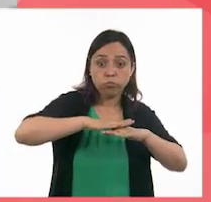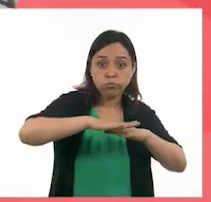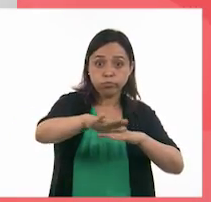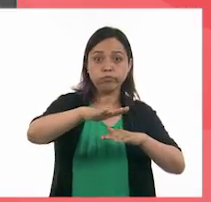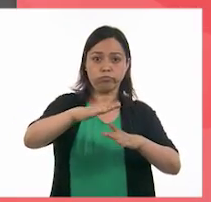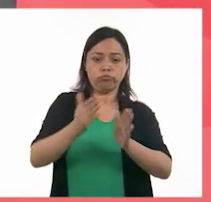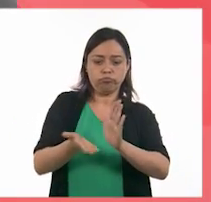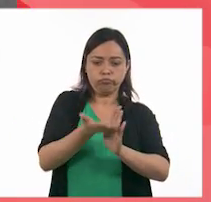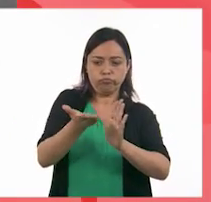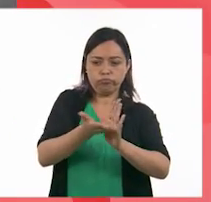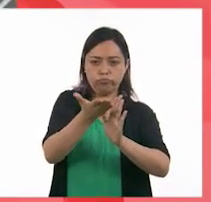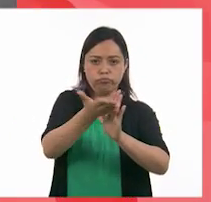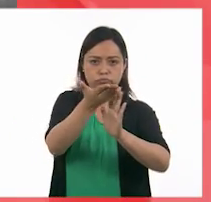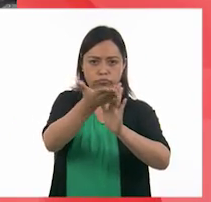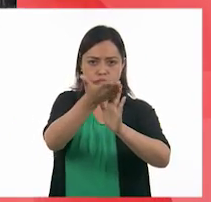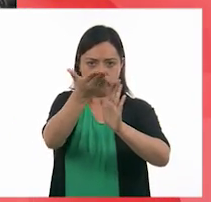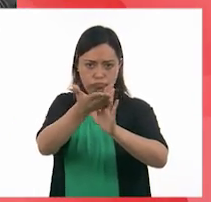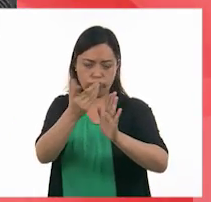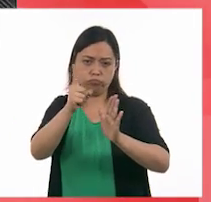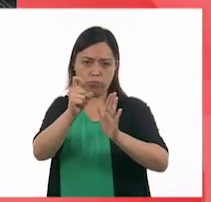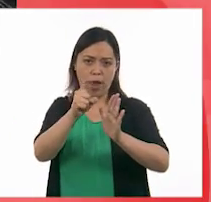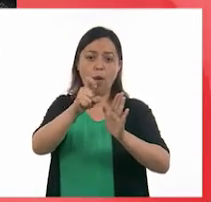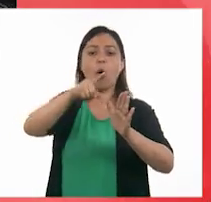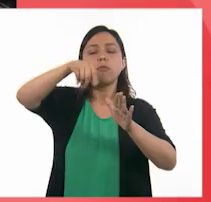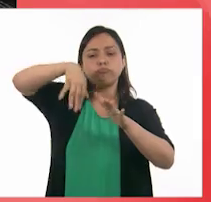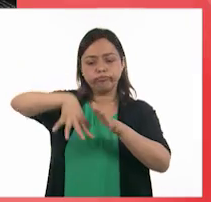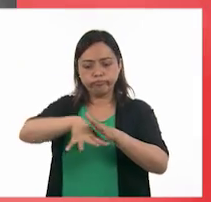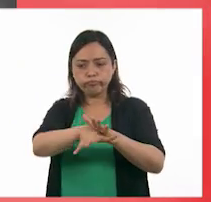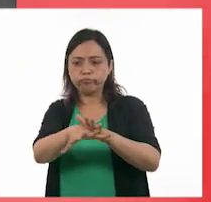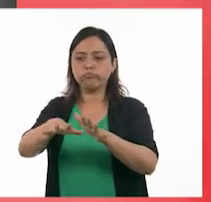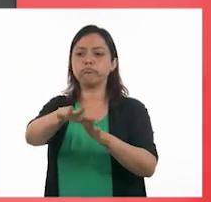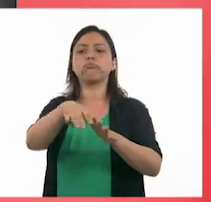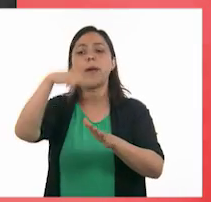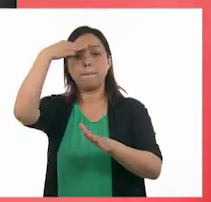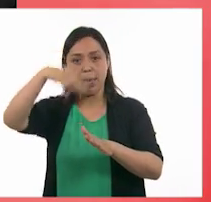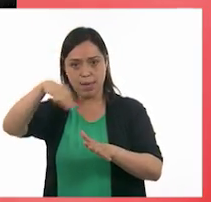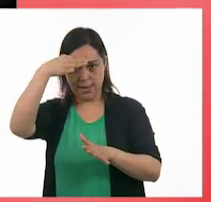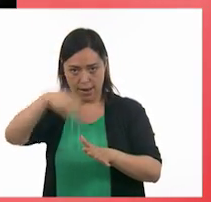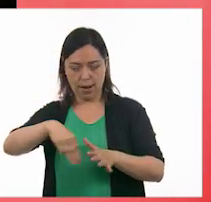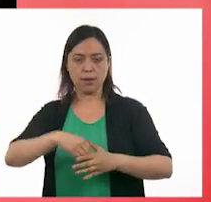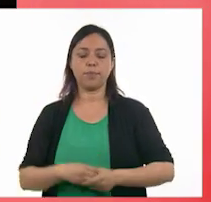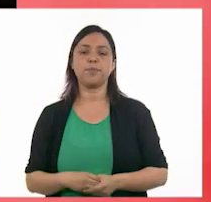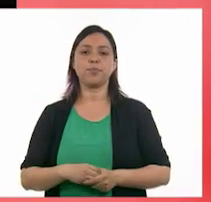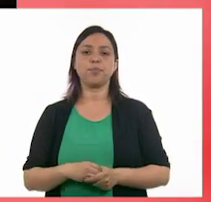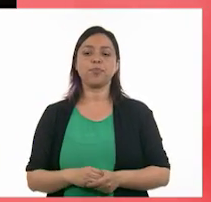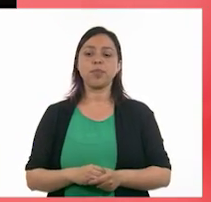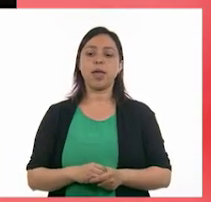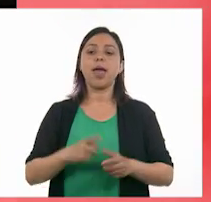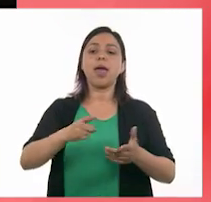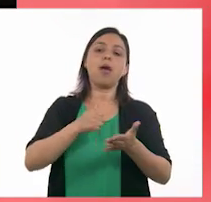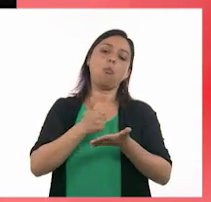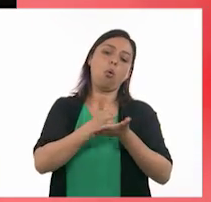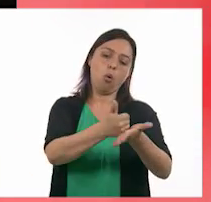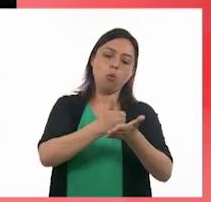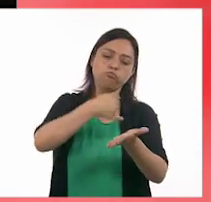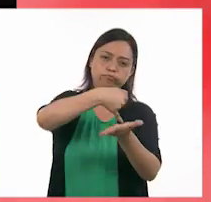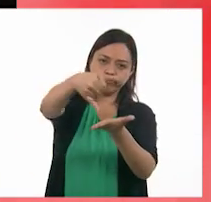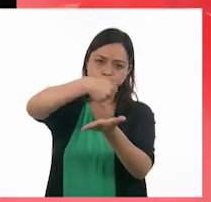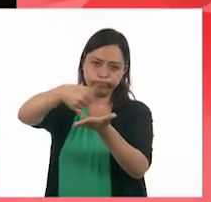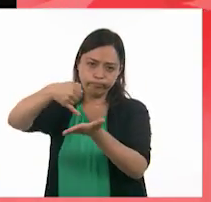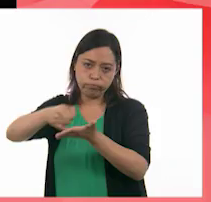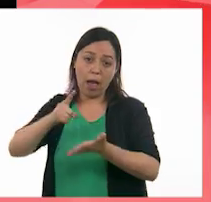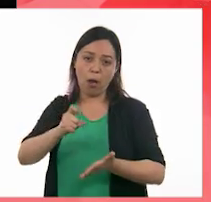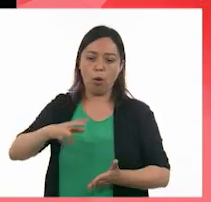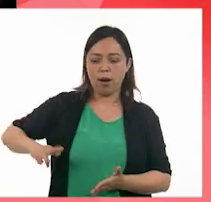que va a abastecer el naciente valle de Mexicali. Y la base del desarrollo del Valle Agrícola son las aguas del río